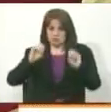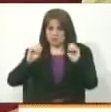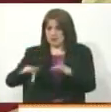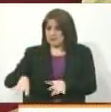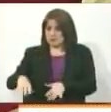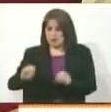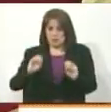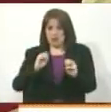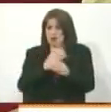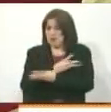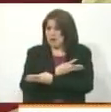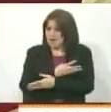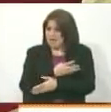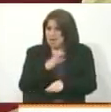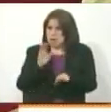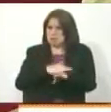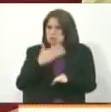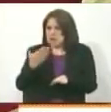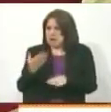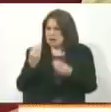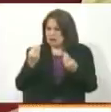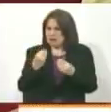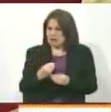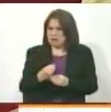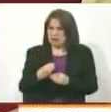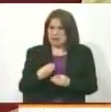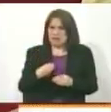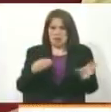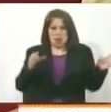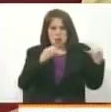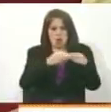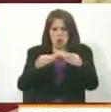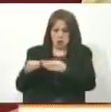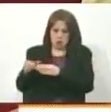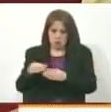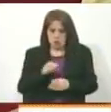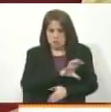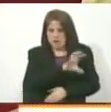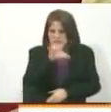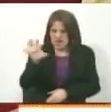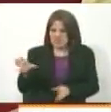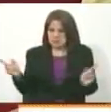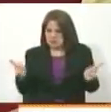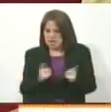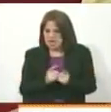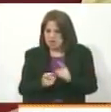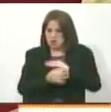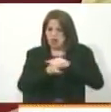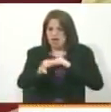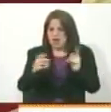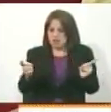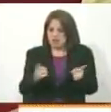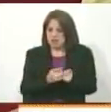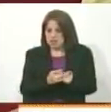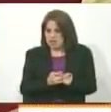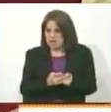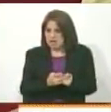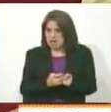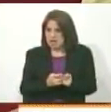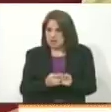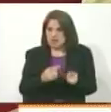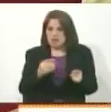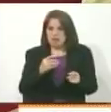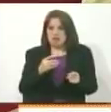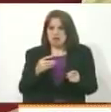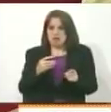¿Qué necesidad tienen de presionar a los países pequeños, esas islas pequeñas, esos